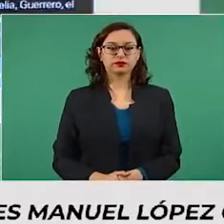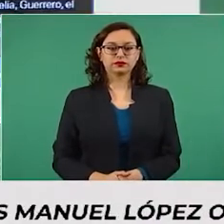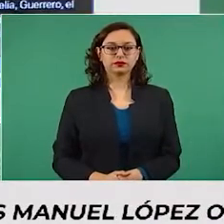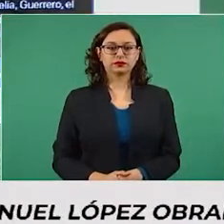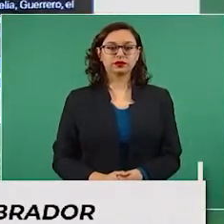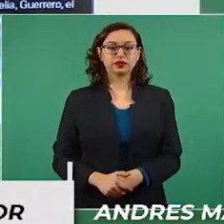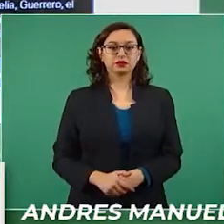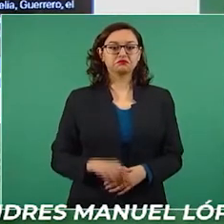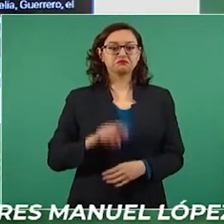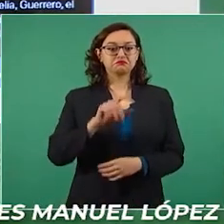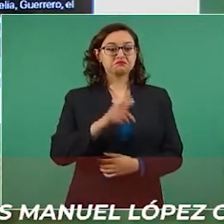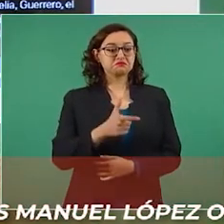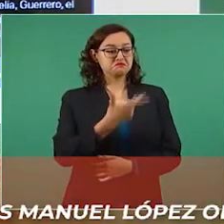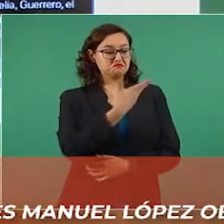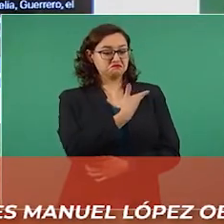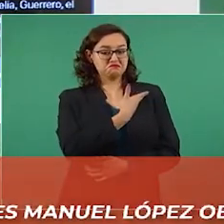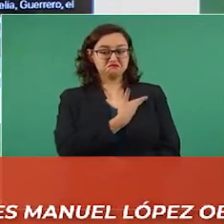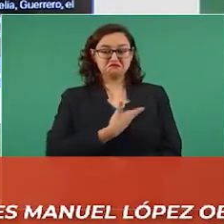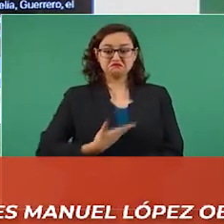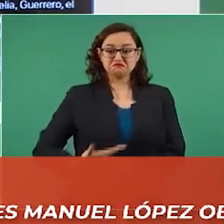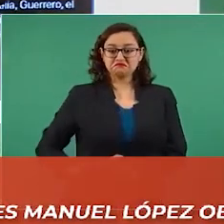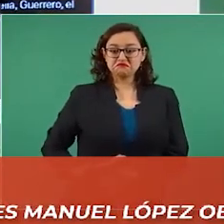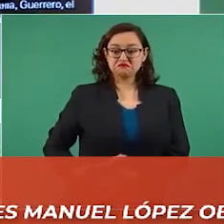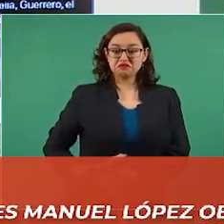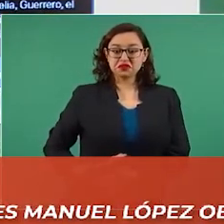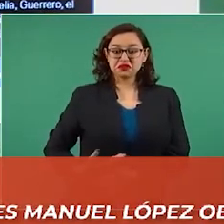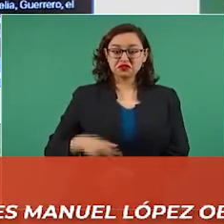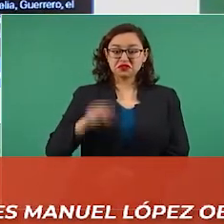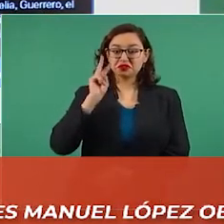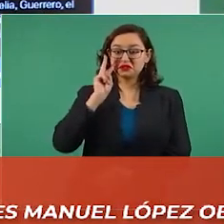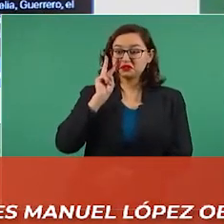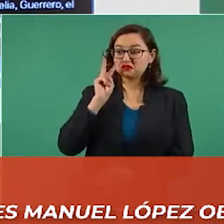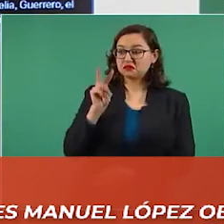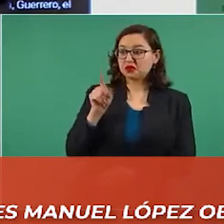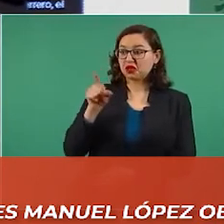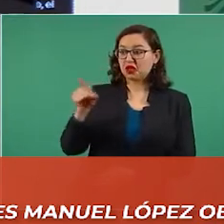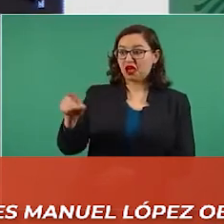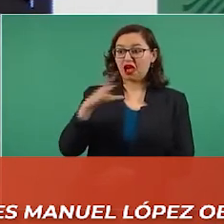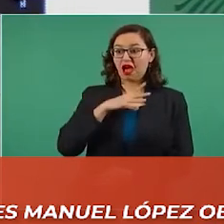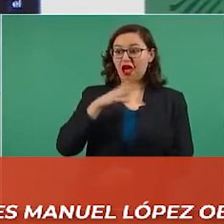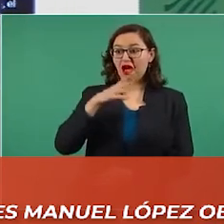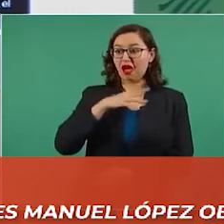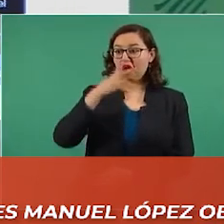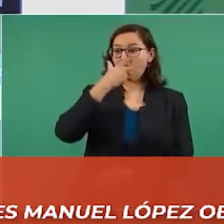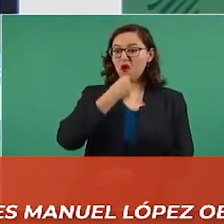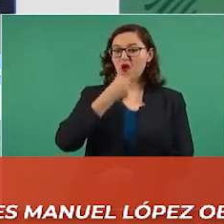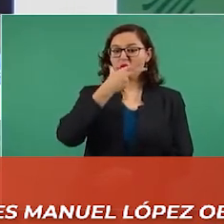El presidente pasa junto a este sicario armado. O sea, primero,